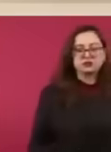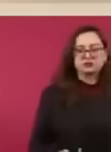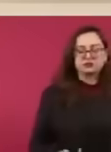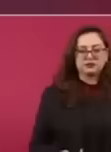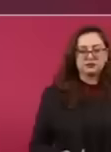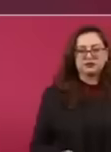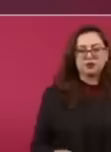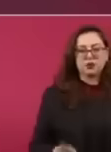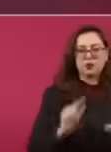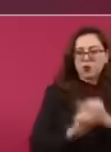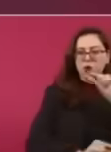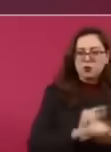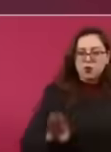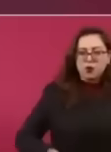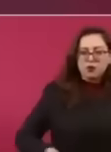y se